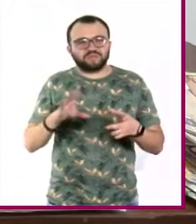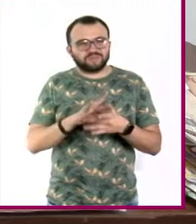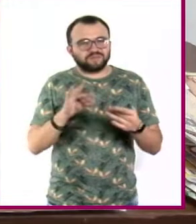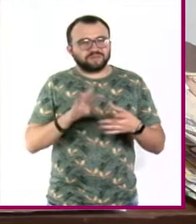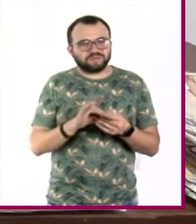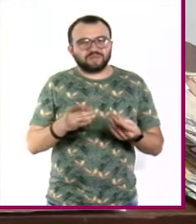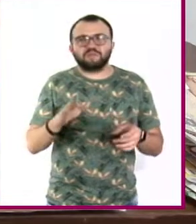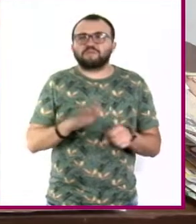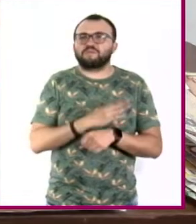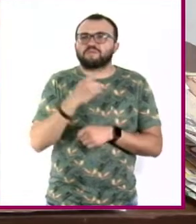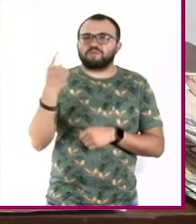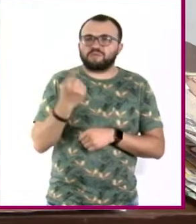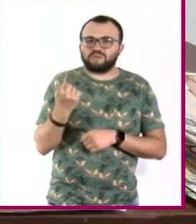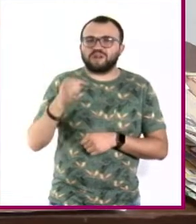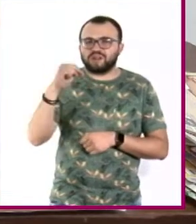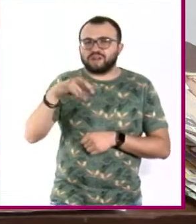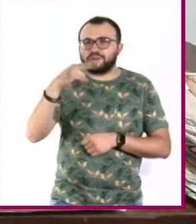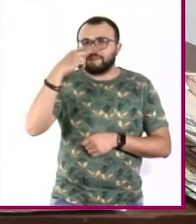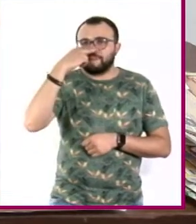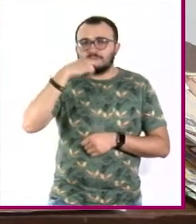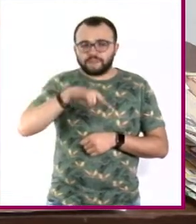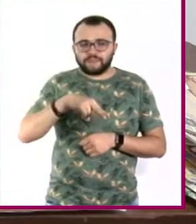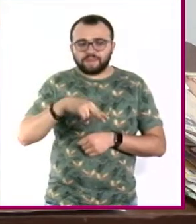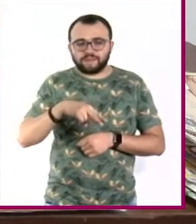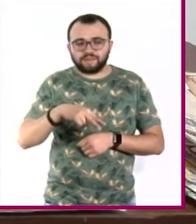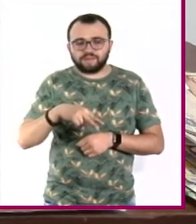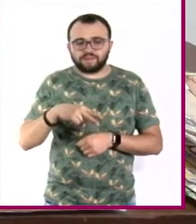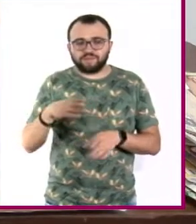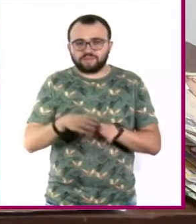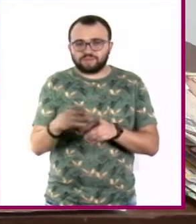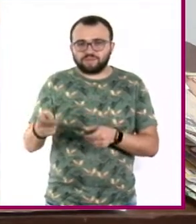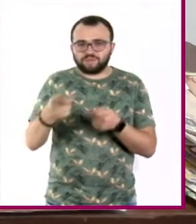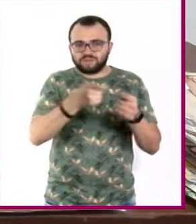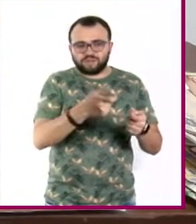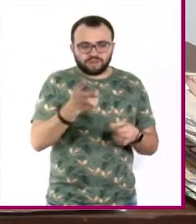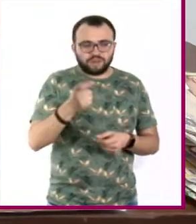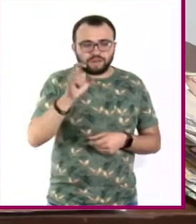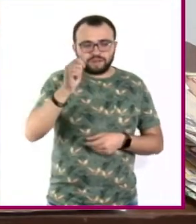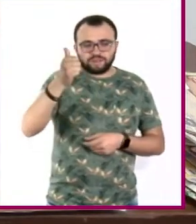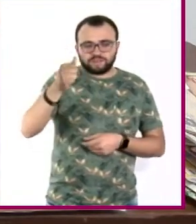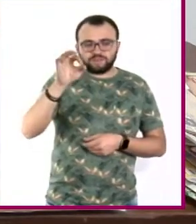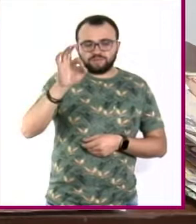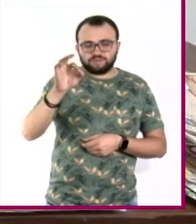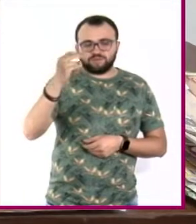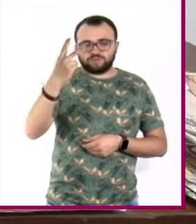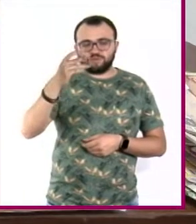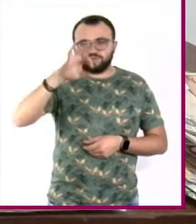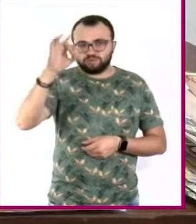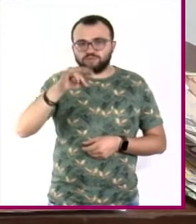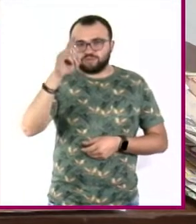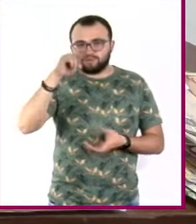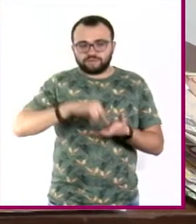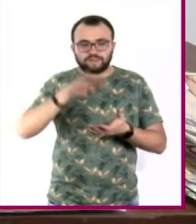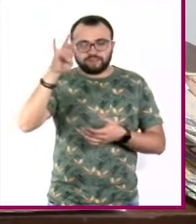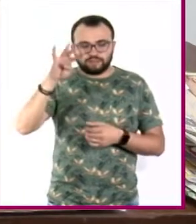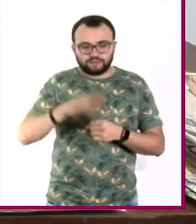en telecomunicaciones en México es de los sectores más dinámicos, o sea, el 26.2% en 2019. El promedio nacional